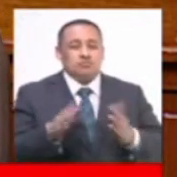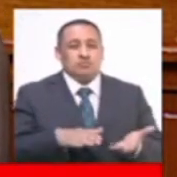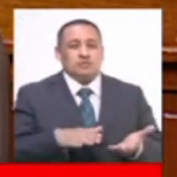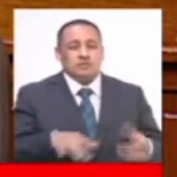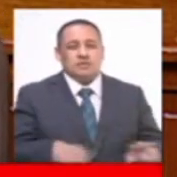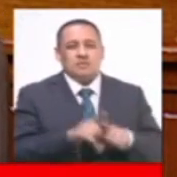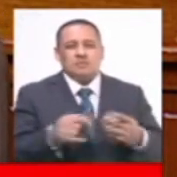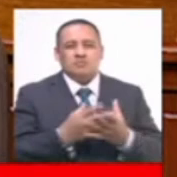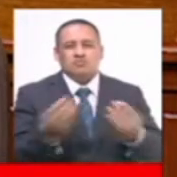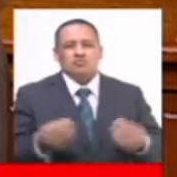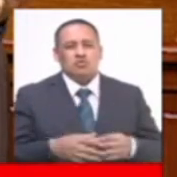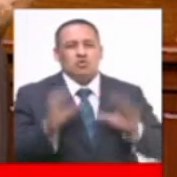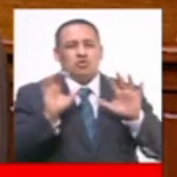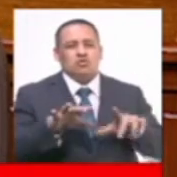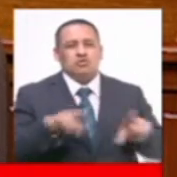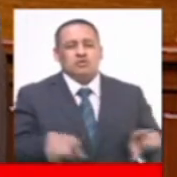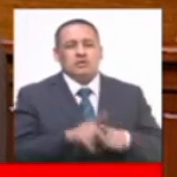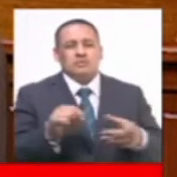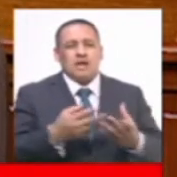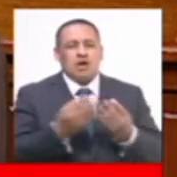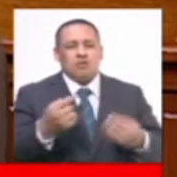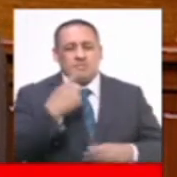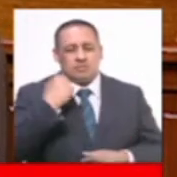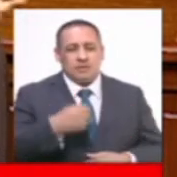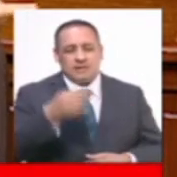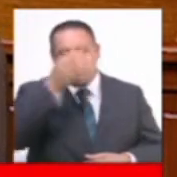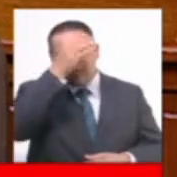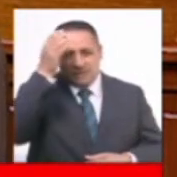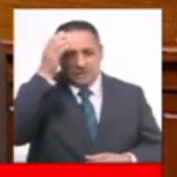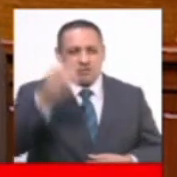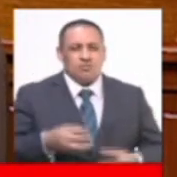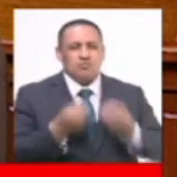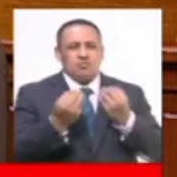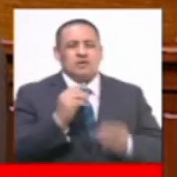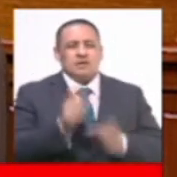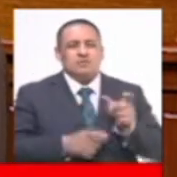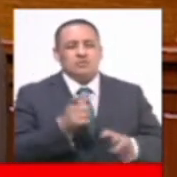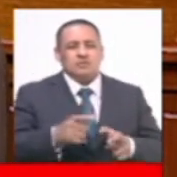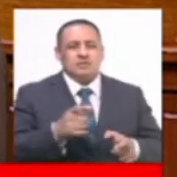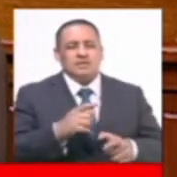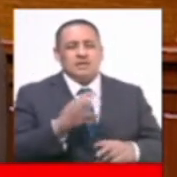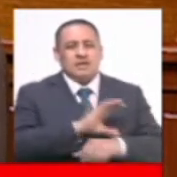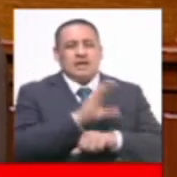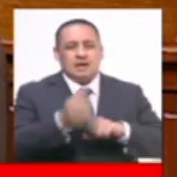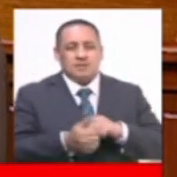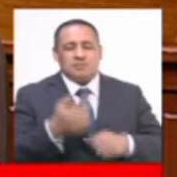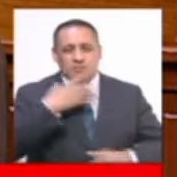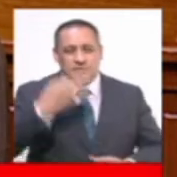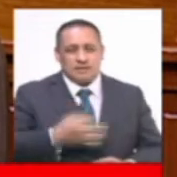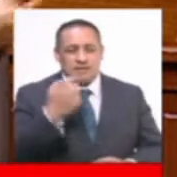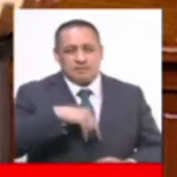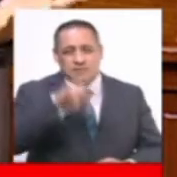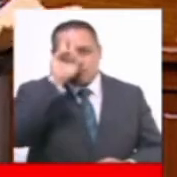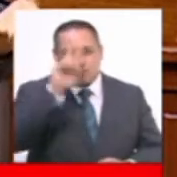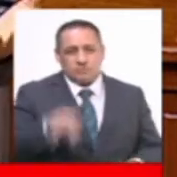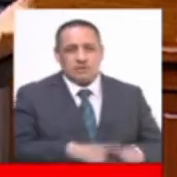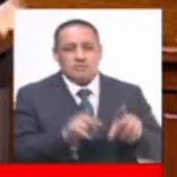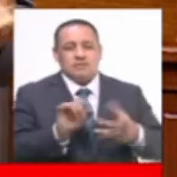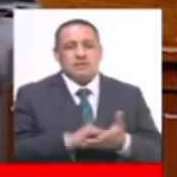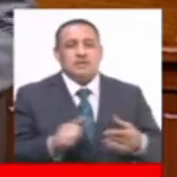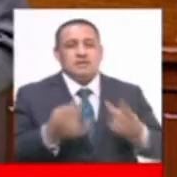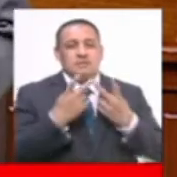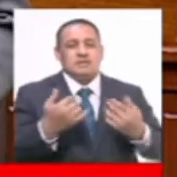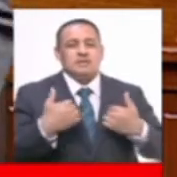qué tanto odio a Pedro Castillo? ¿Por ser cajamarquino? ¿Por ser un verdadero peruano? Hoy